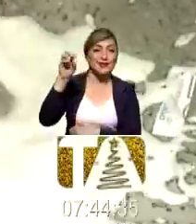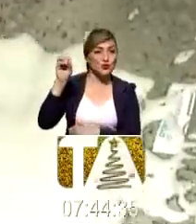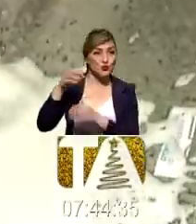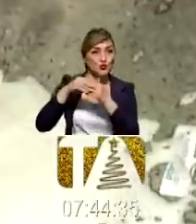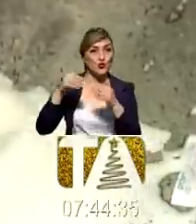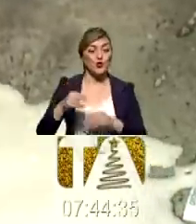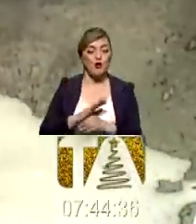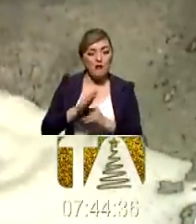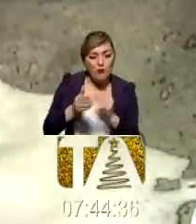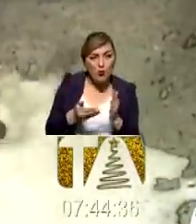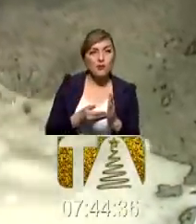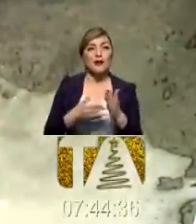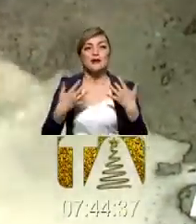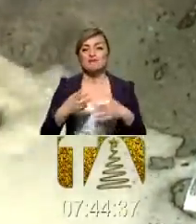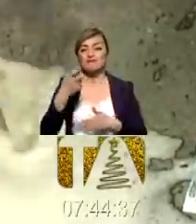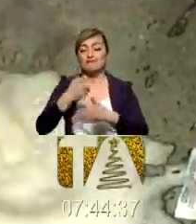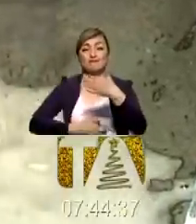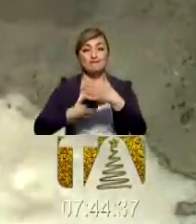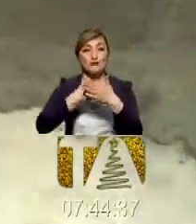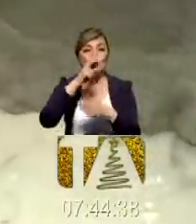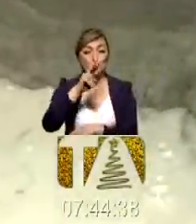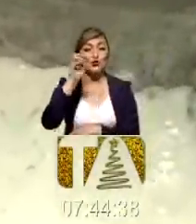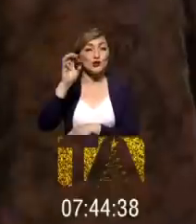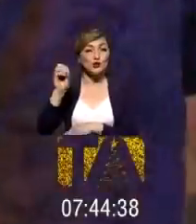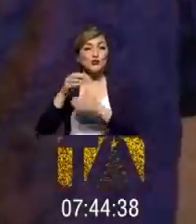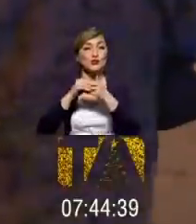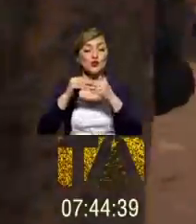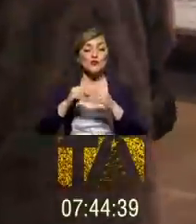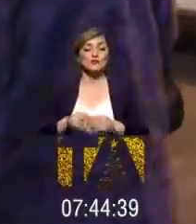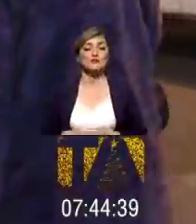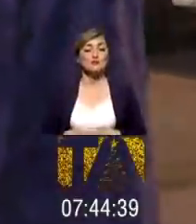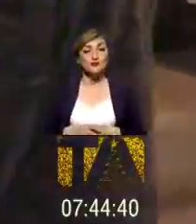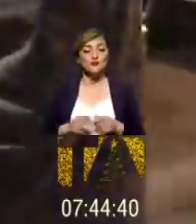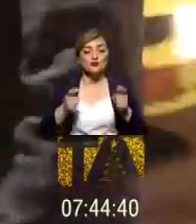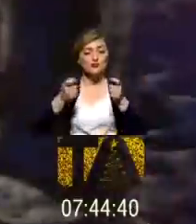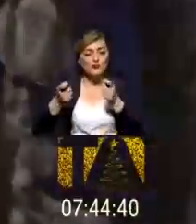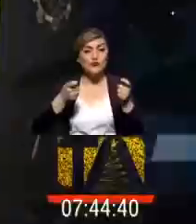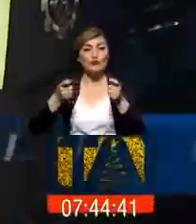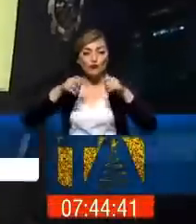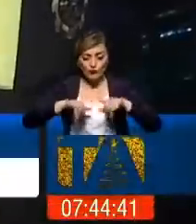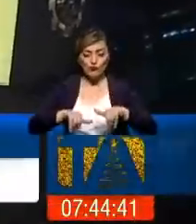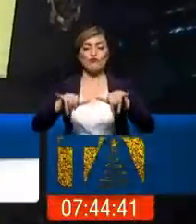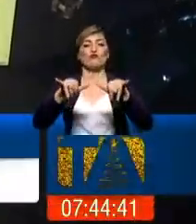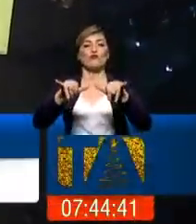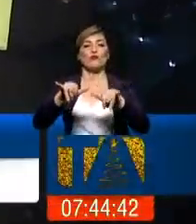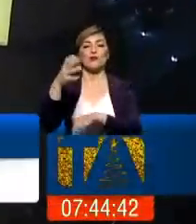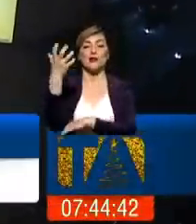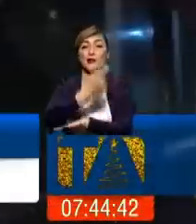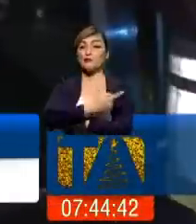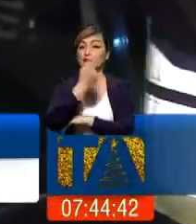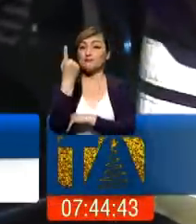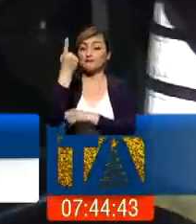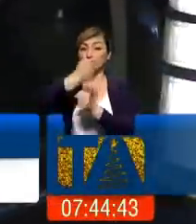y si son reincidentes serán multados con $200. Los operativos de control seguirán durante los 15